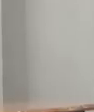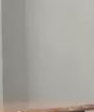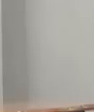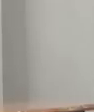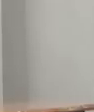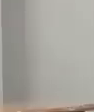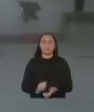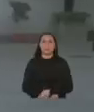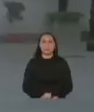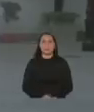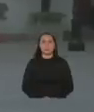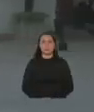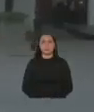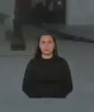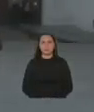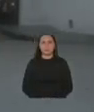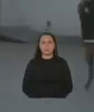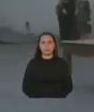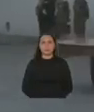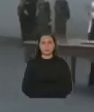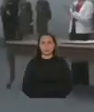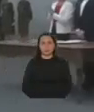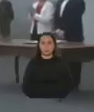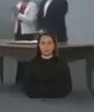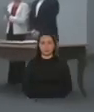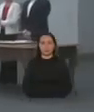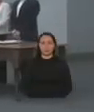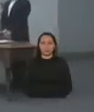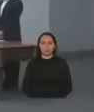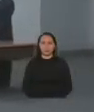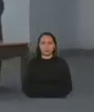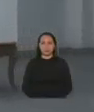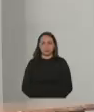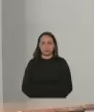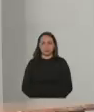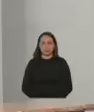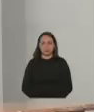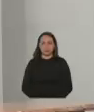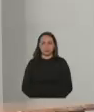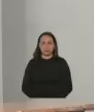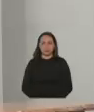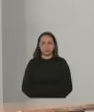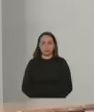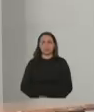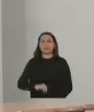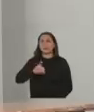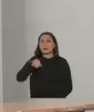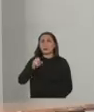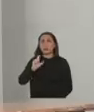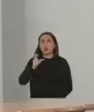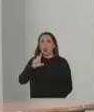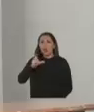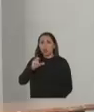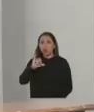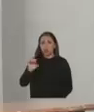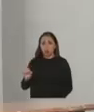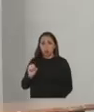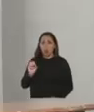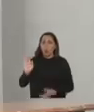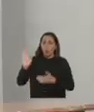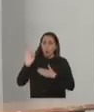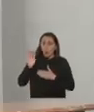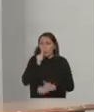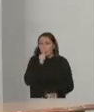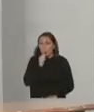colegas que en privado decían una cosa, posteriormente ante el presidente le decía que ganábamos también. Entonces yo los miraba extrañados, yo